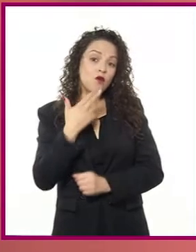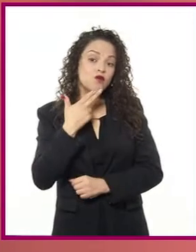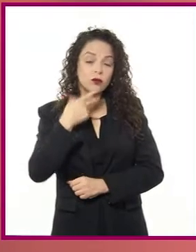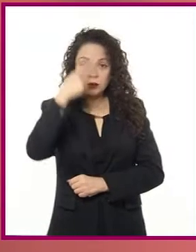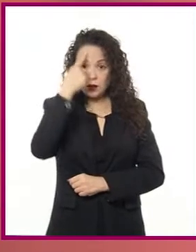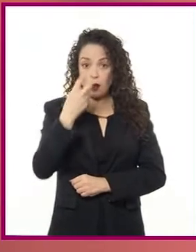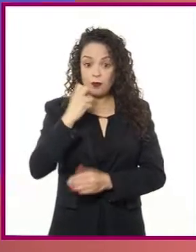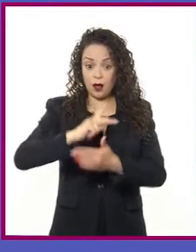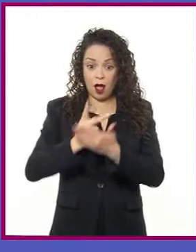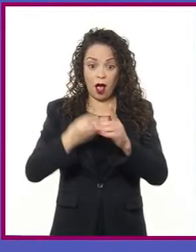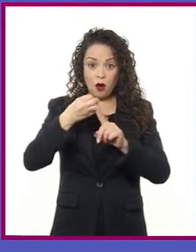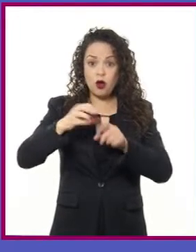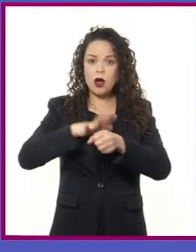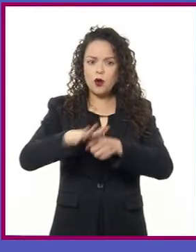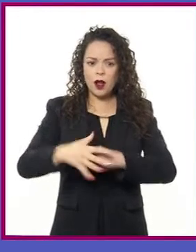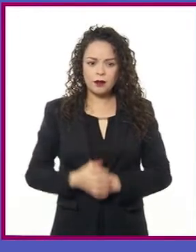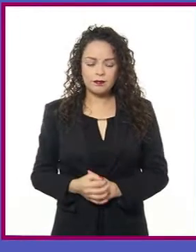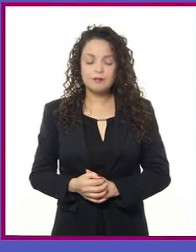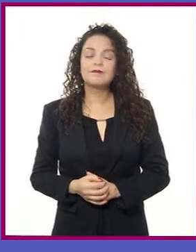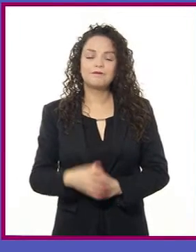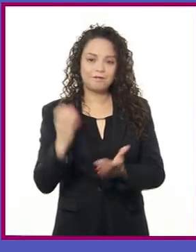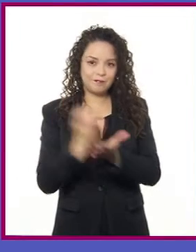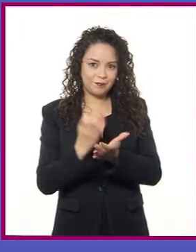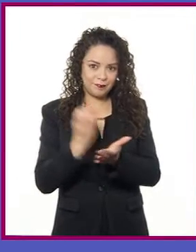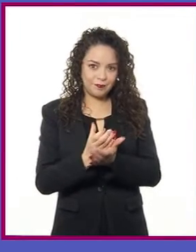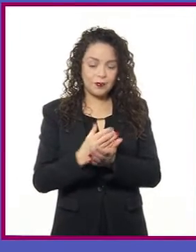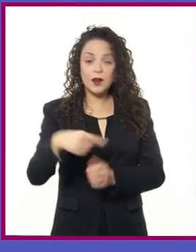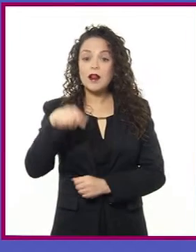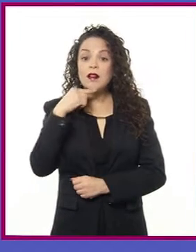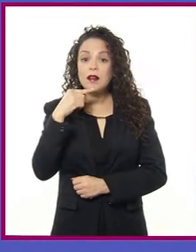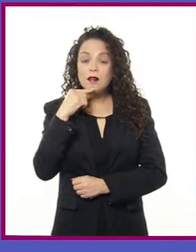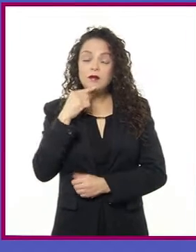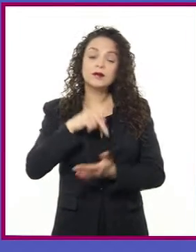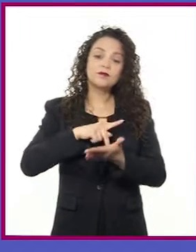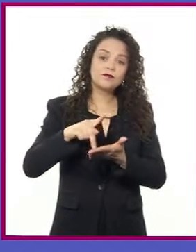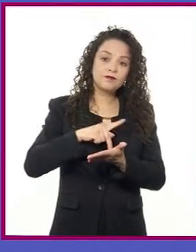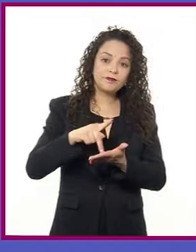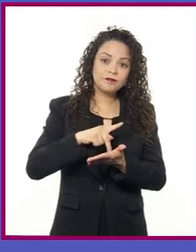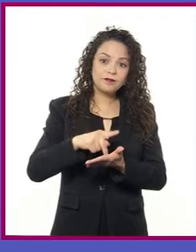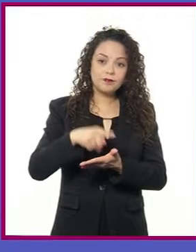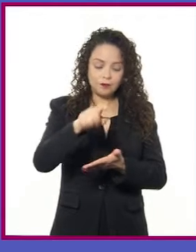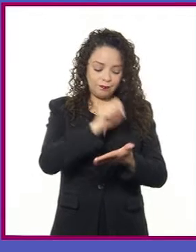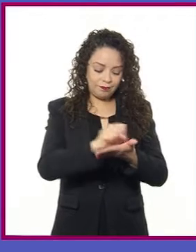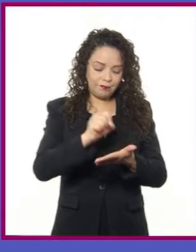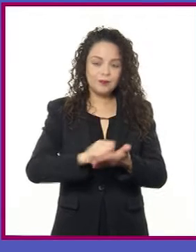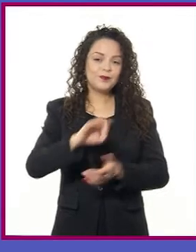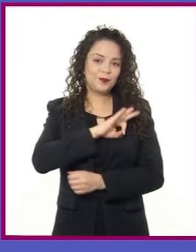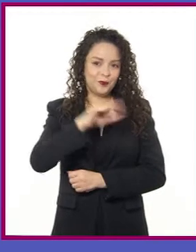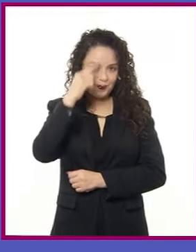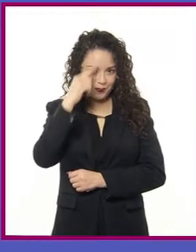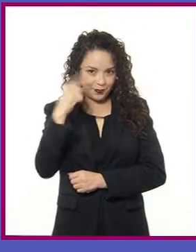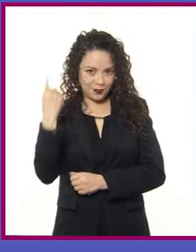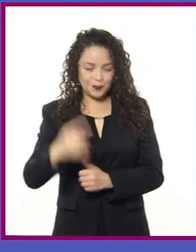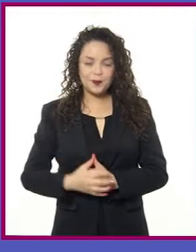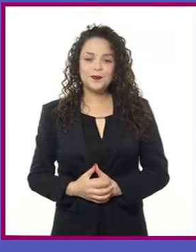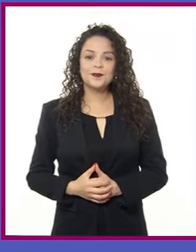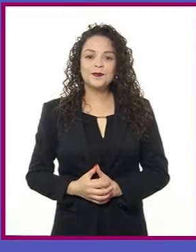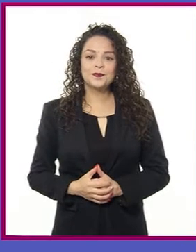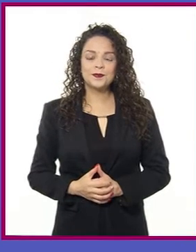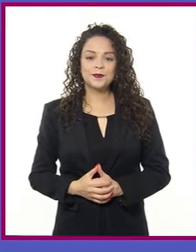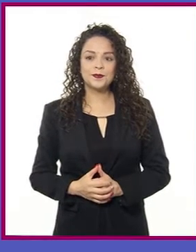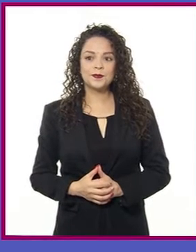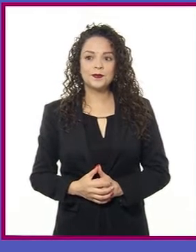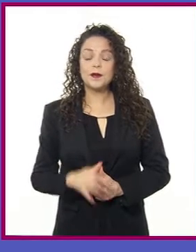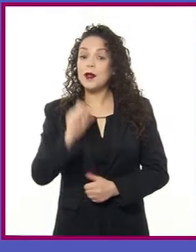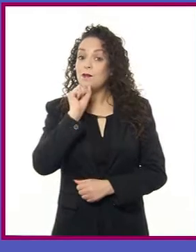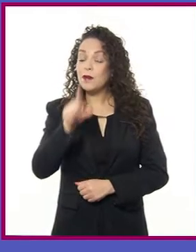esta sesión son su siempre confiable cuaderno y lápiz o bolígrafo para que puedan tomar notas. También